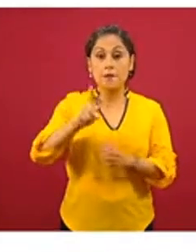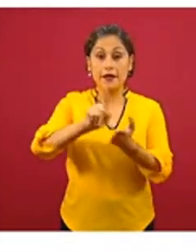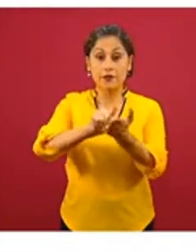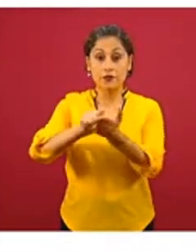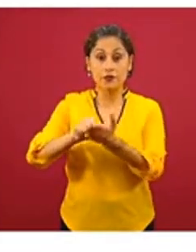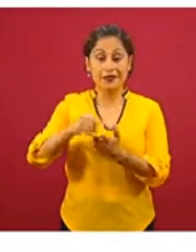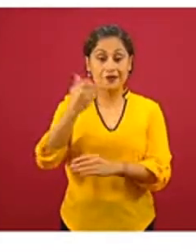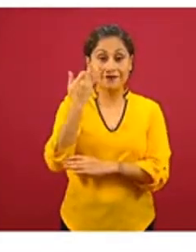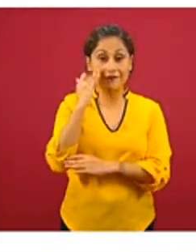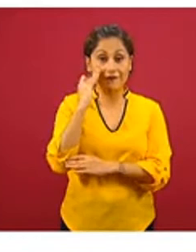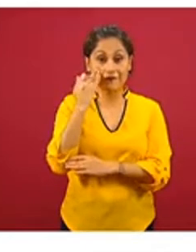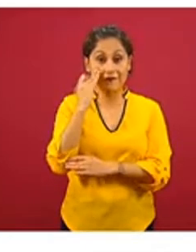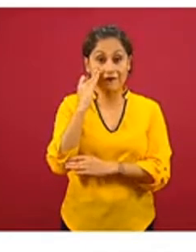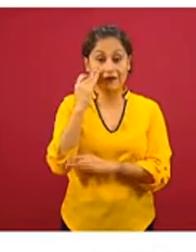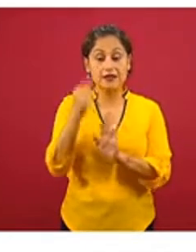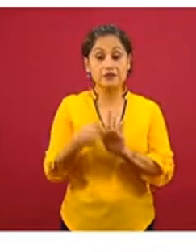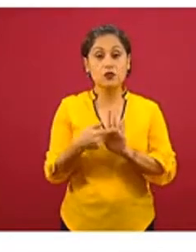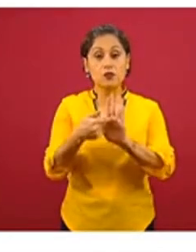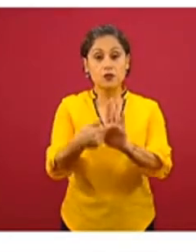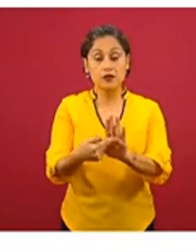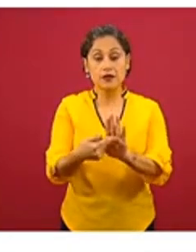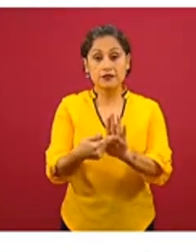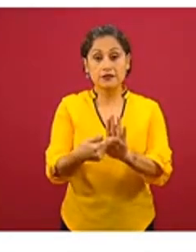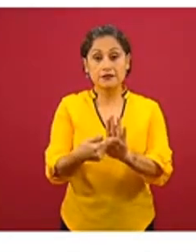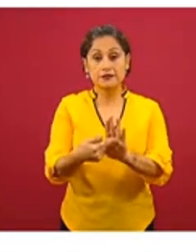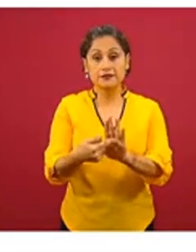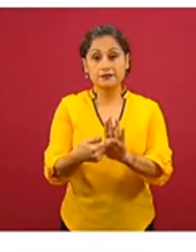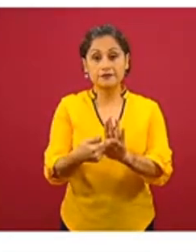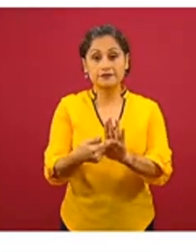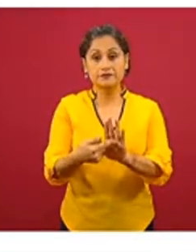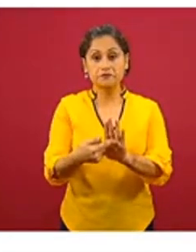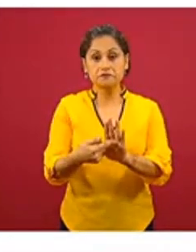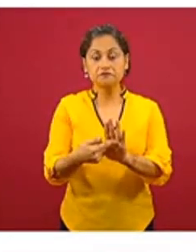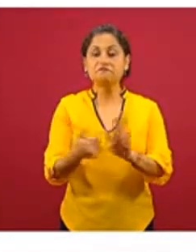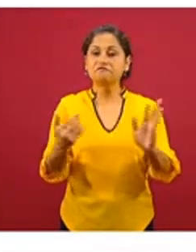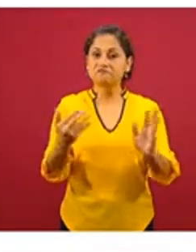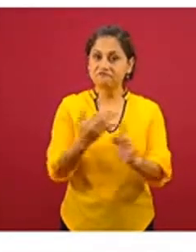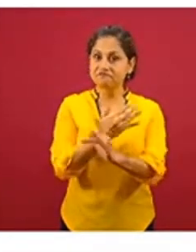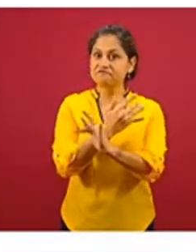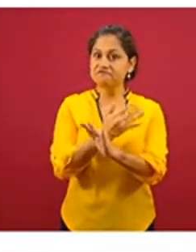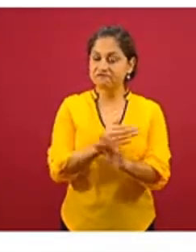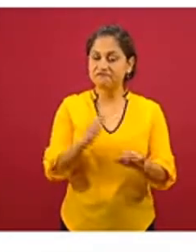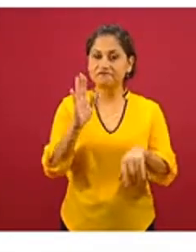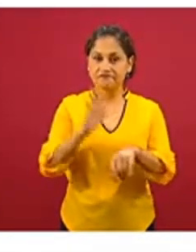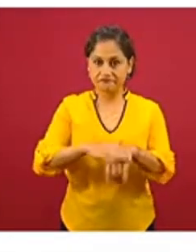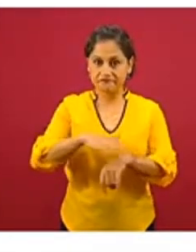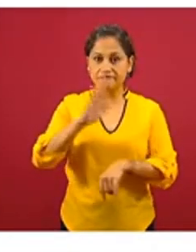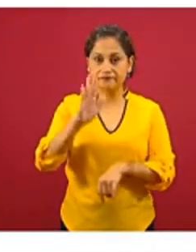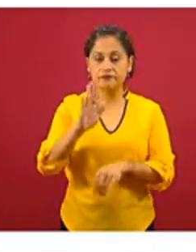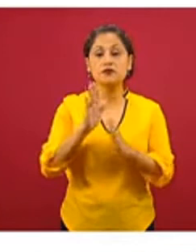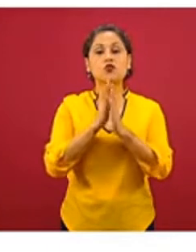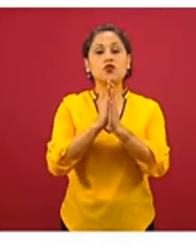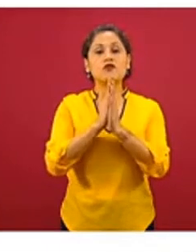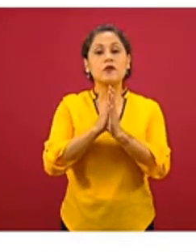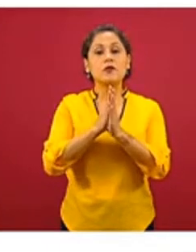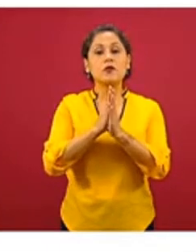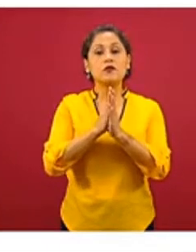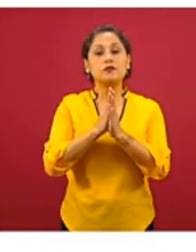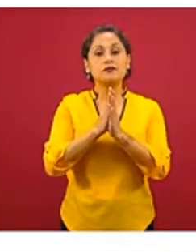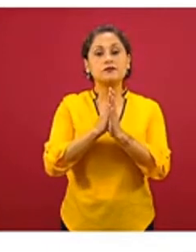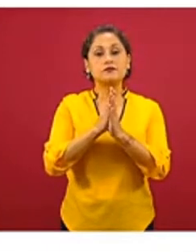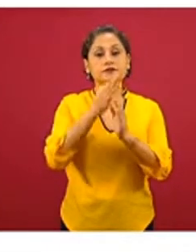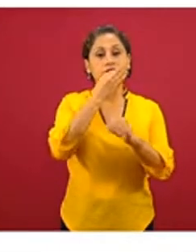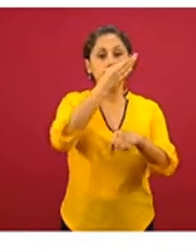de Facebook tienen un movimiento mayor. Invitamos a la población